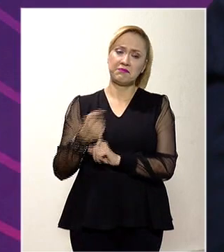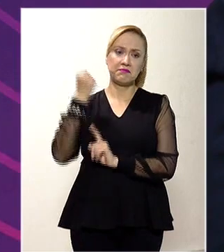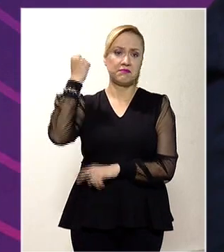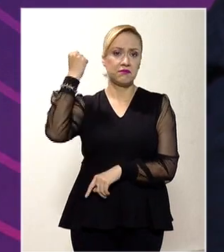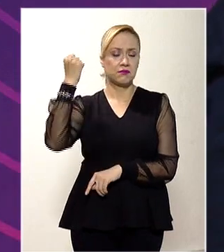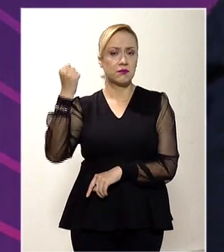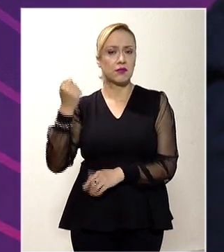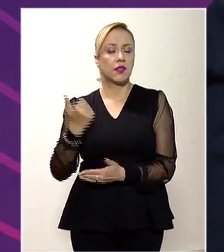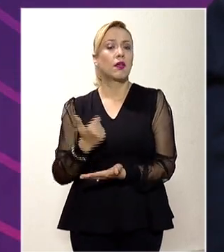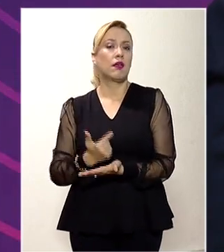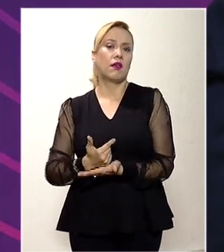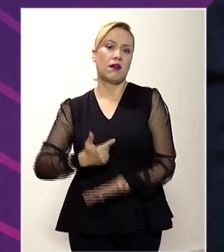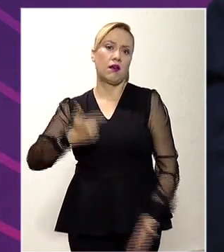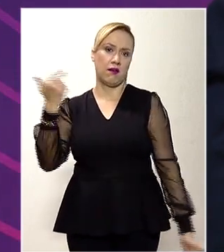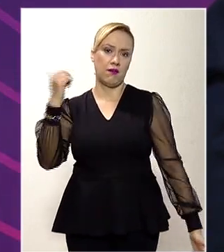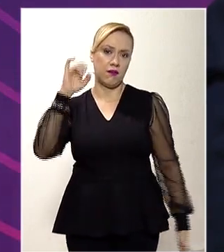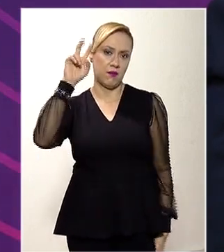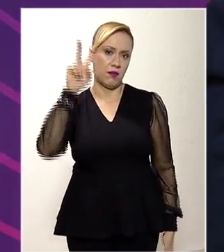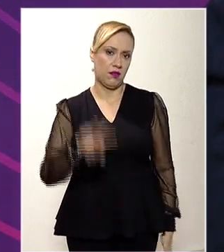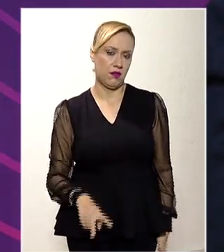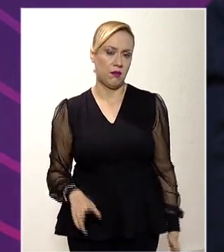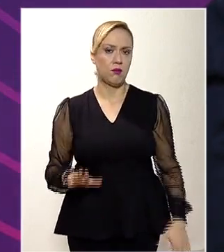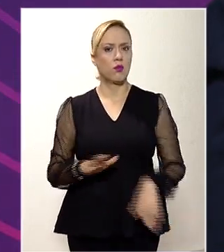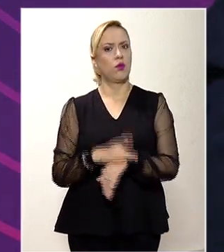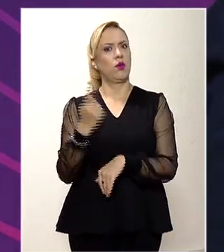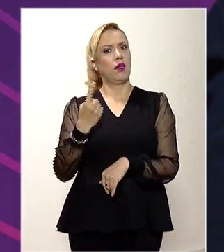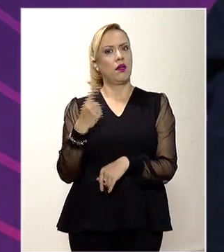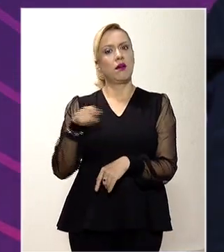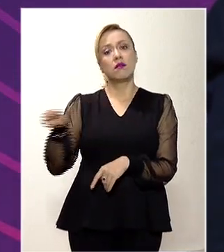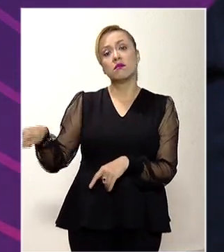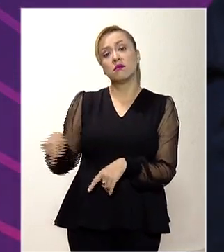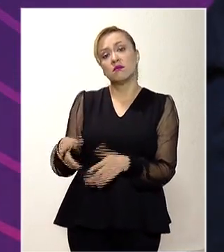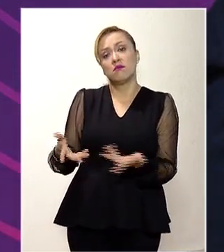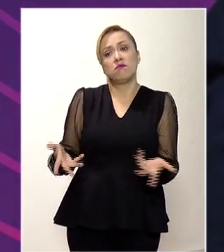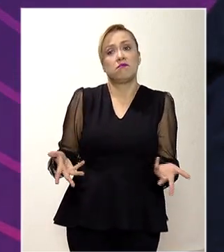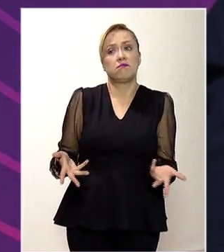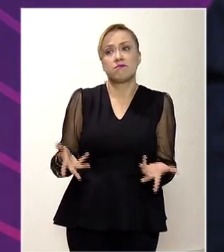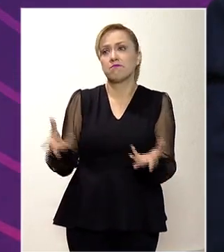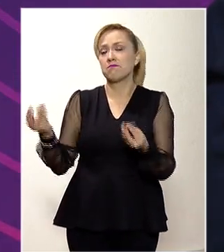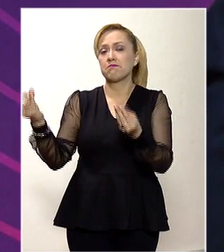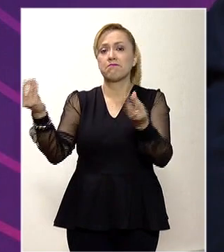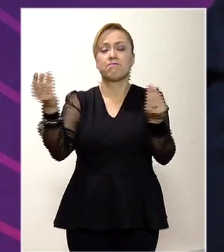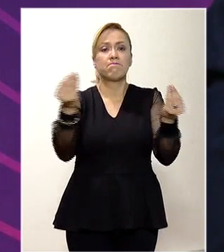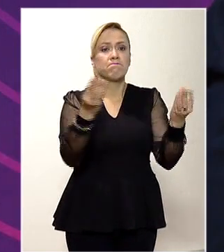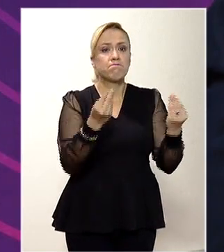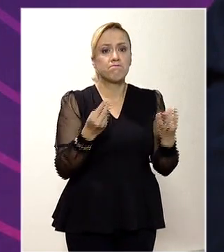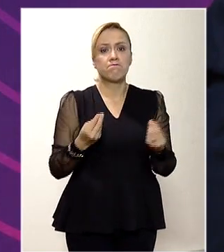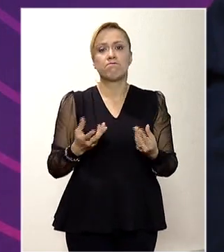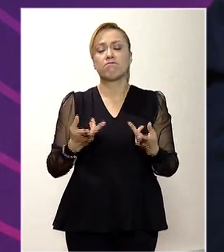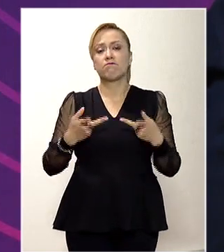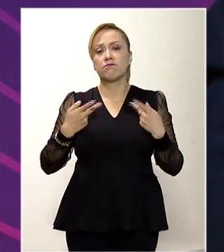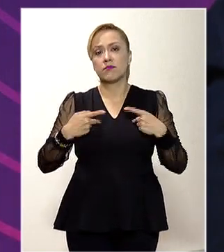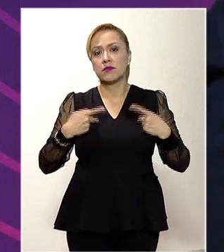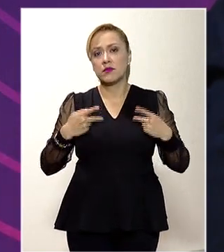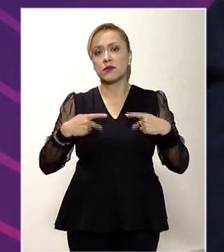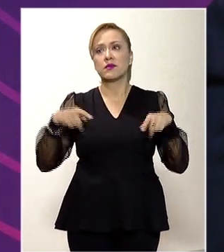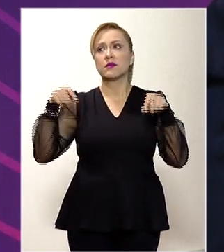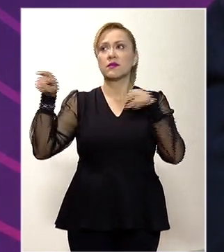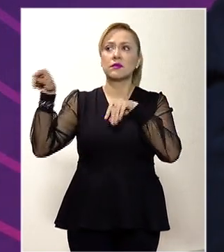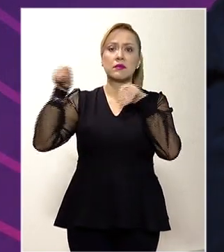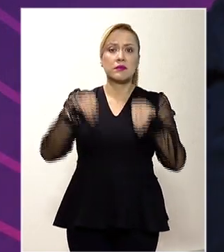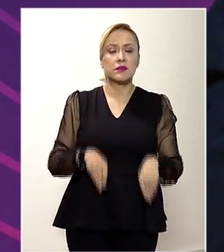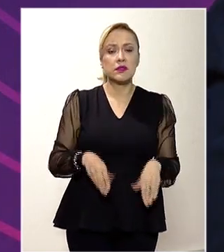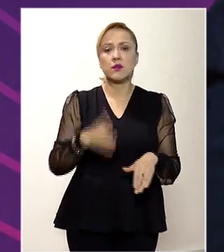especialmente grave, ¿no? ¿Por qué? Porque pues muchas de ellos se encuentran aquí sin